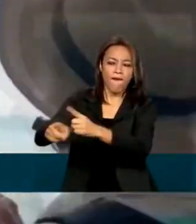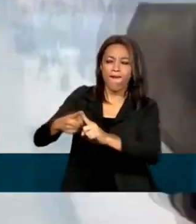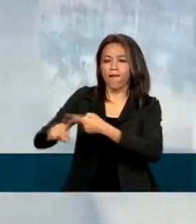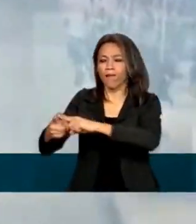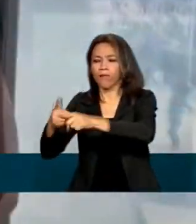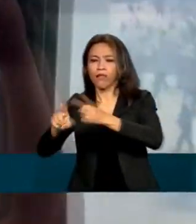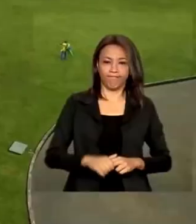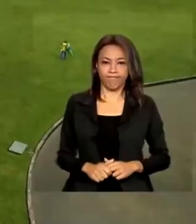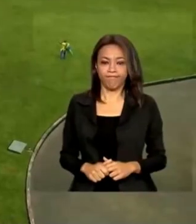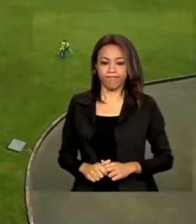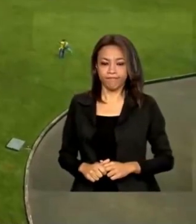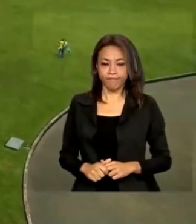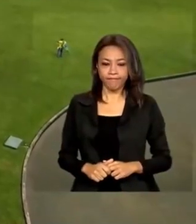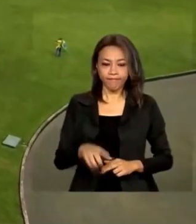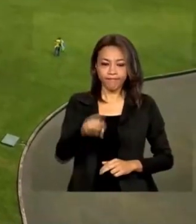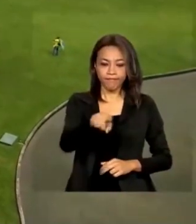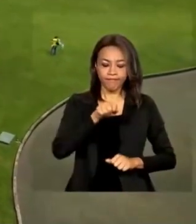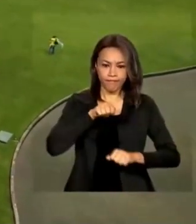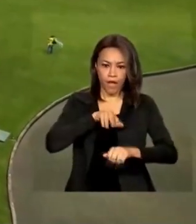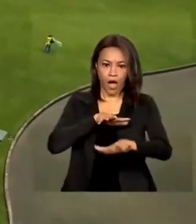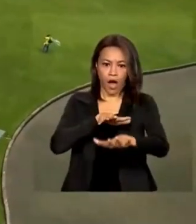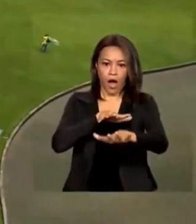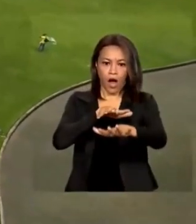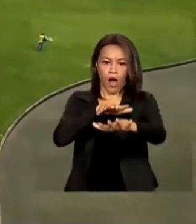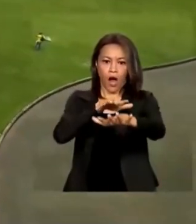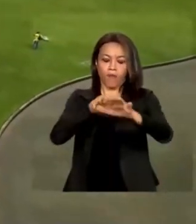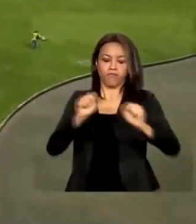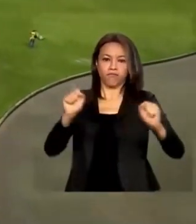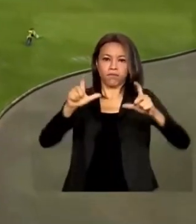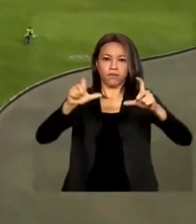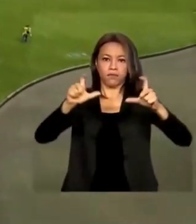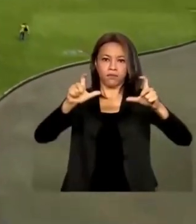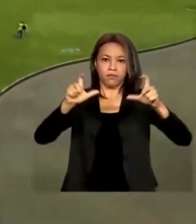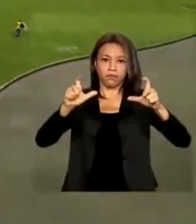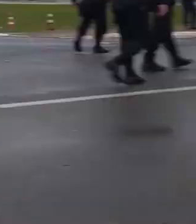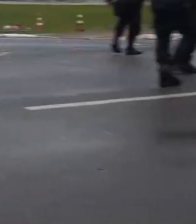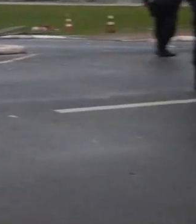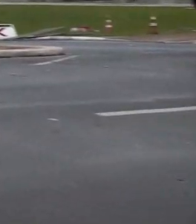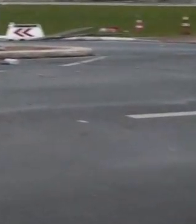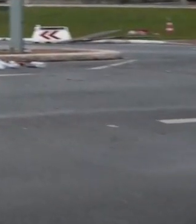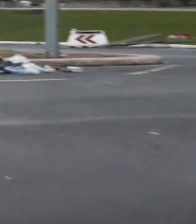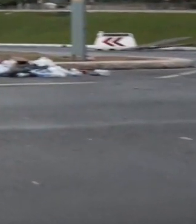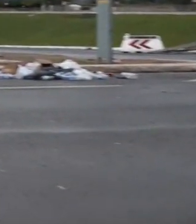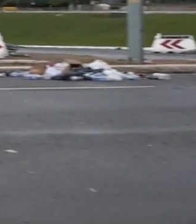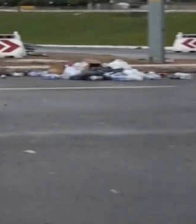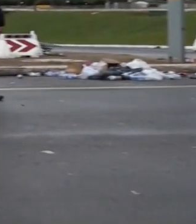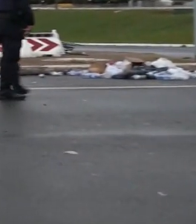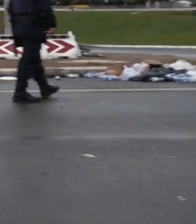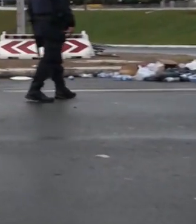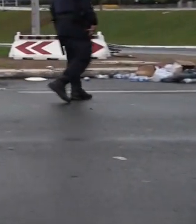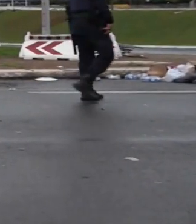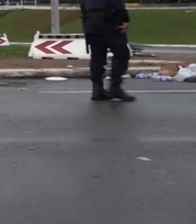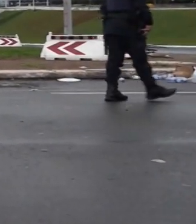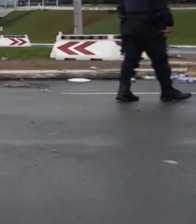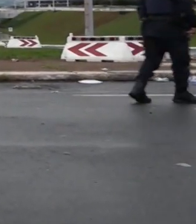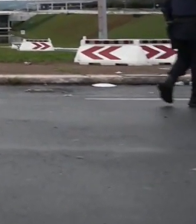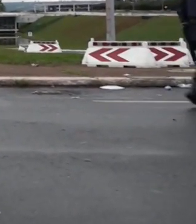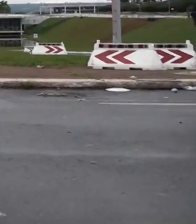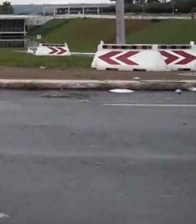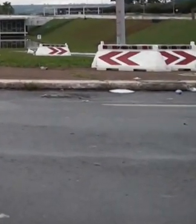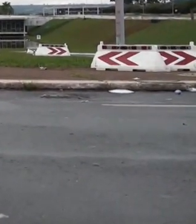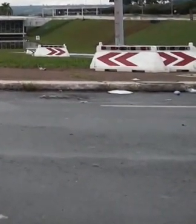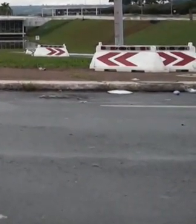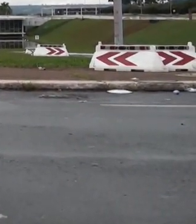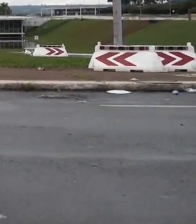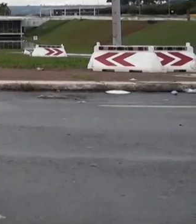por el pueblo brasileño y la comunidad internacional. La pronta recuperación de la institucionalidad tras la rápida reacción del gobierno de